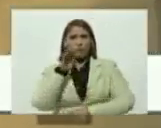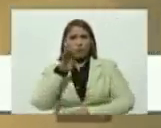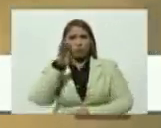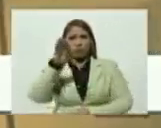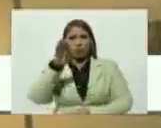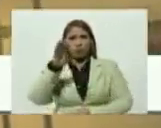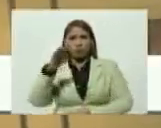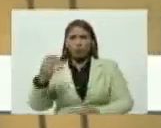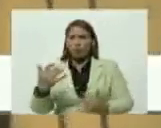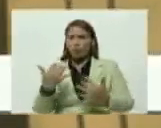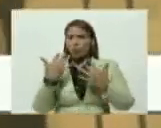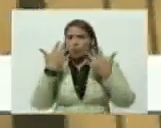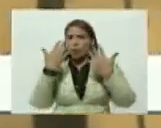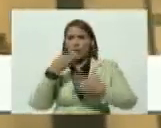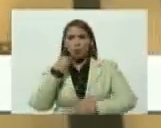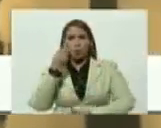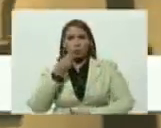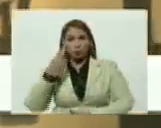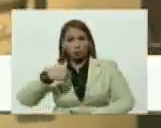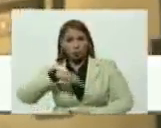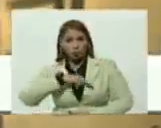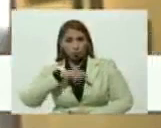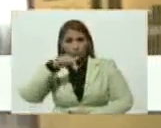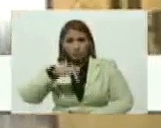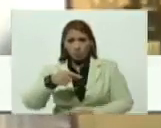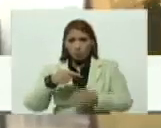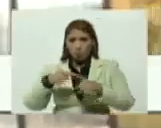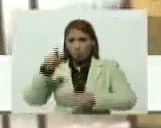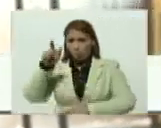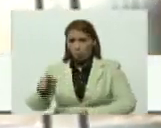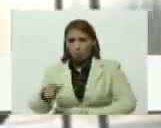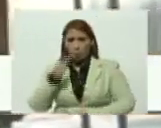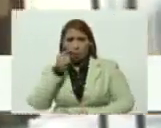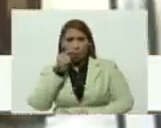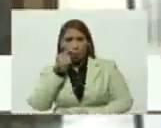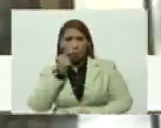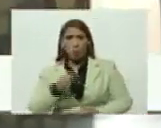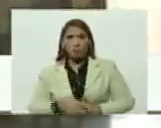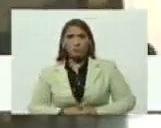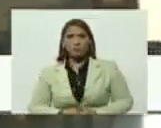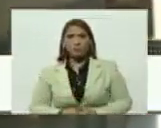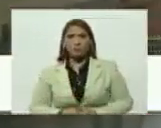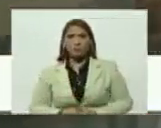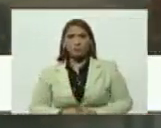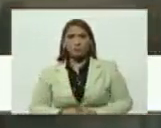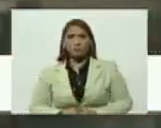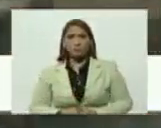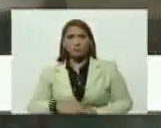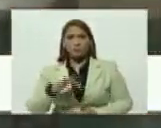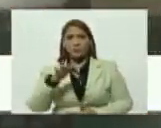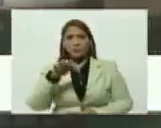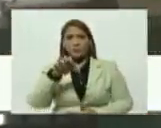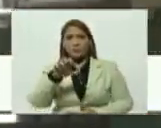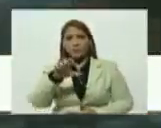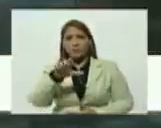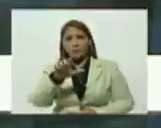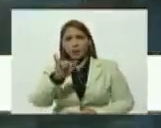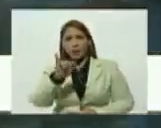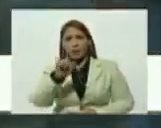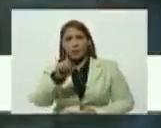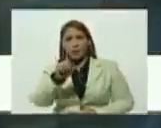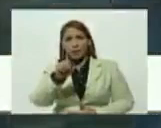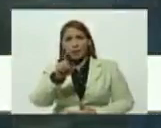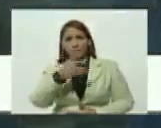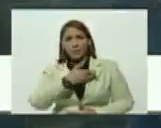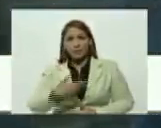a juventud. Así que estamos aquí con otro joven, presidente, Félix Romero, un presidente de Diana